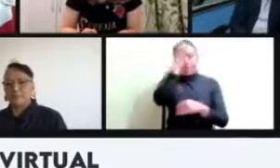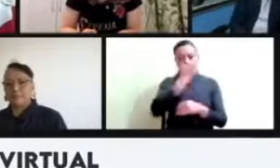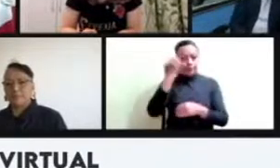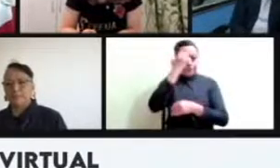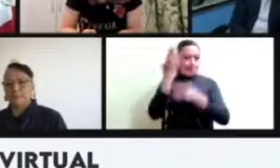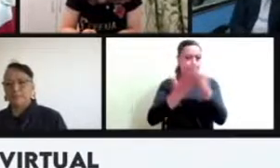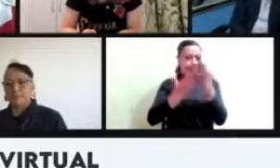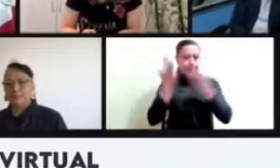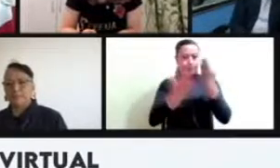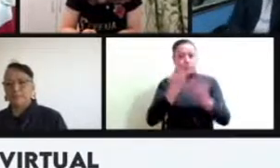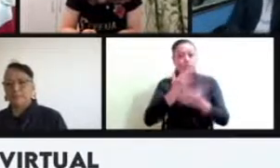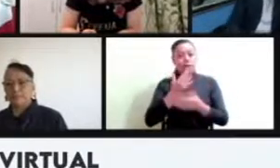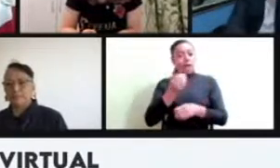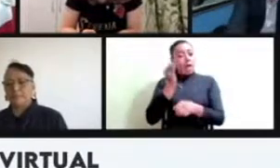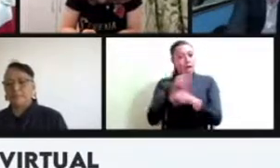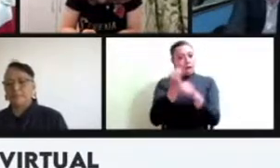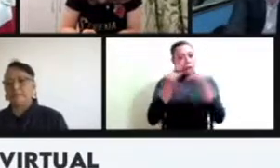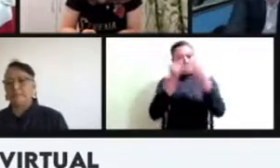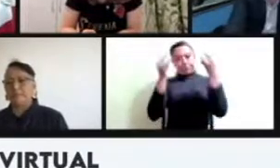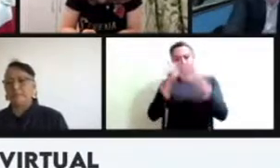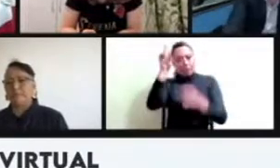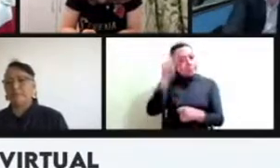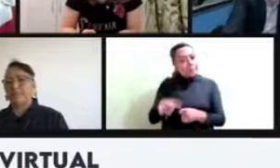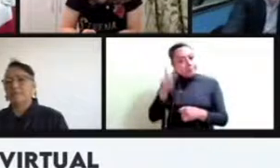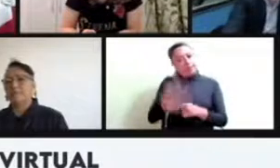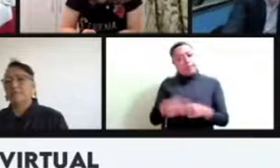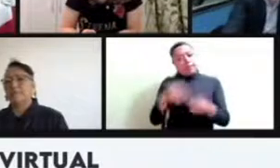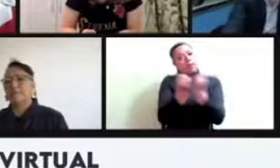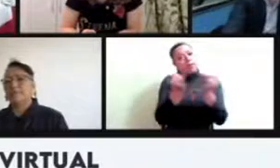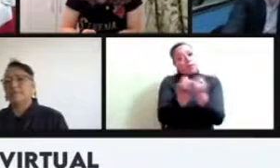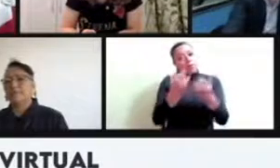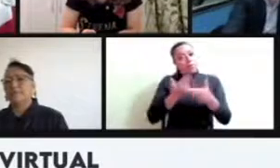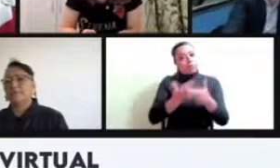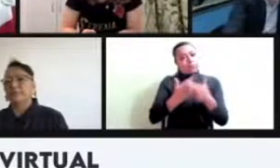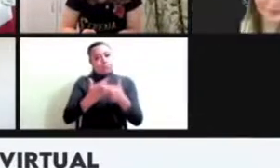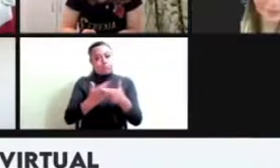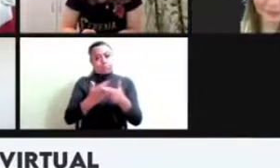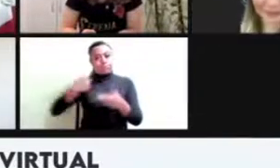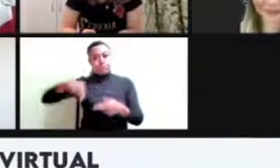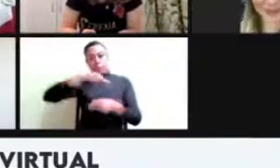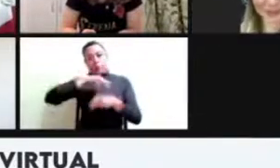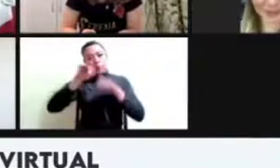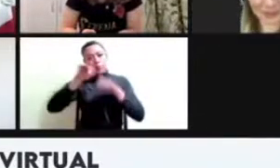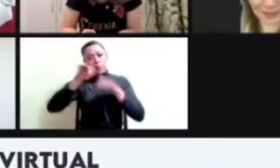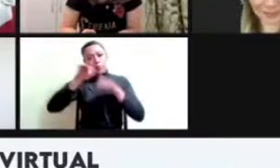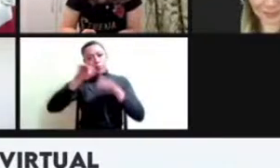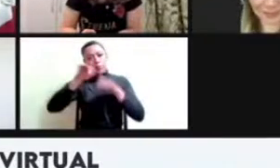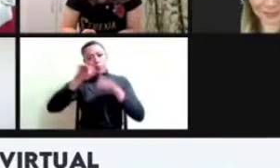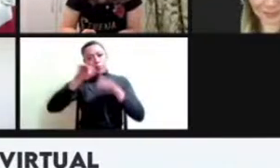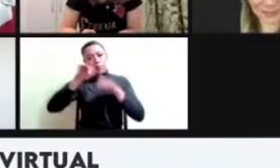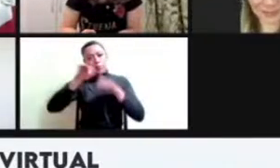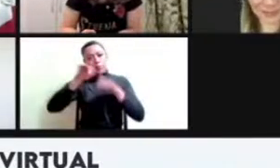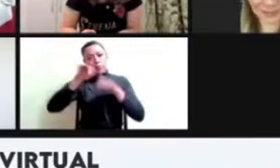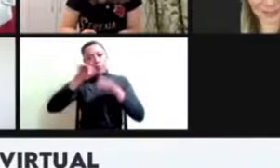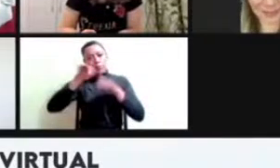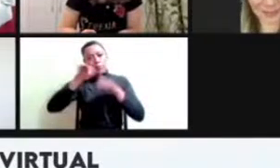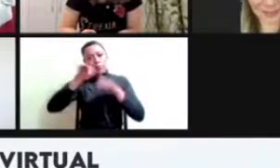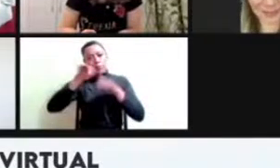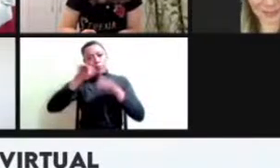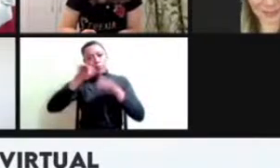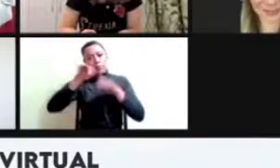y enriquecer nuestro trabajo legislativo. Esa necedad que